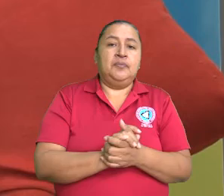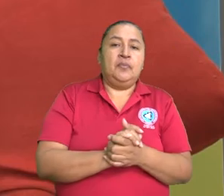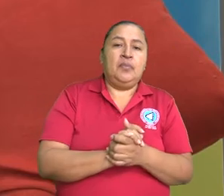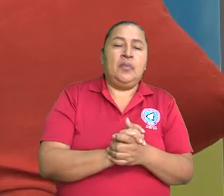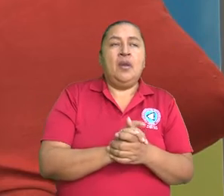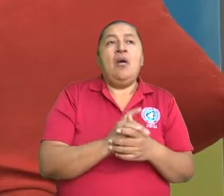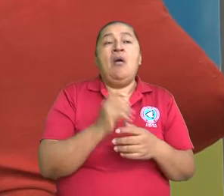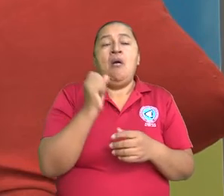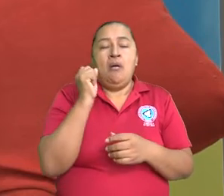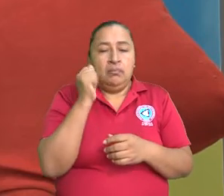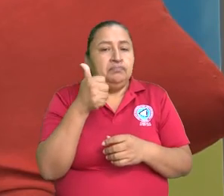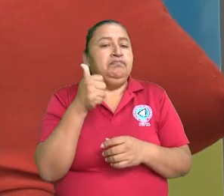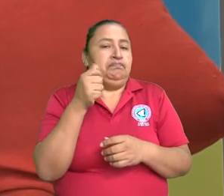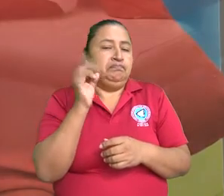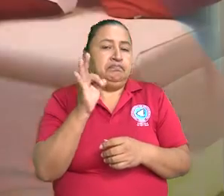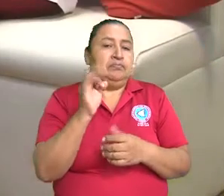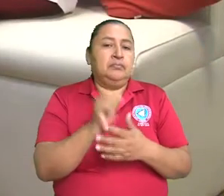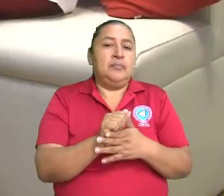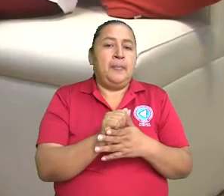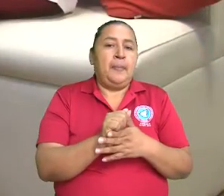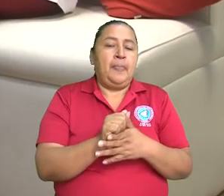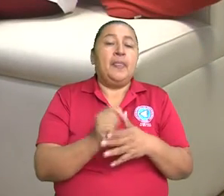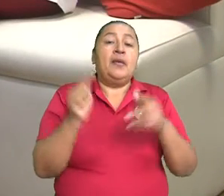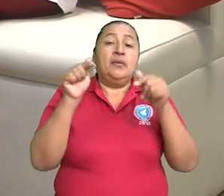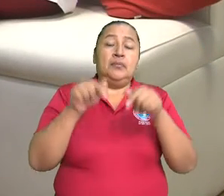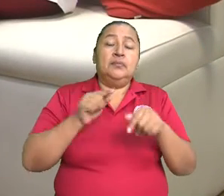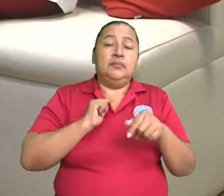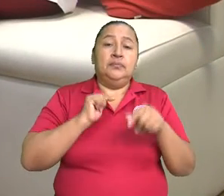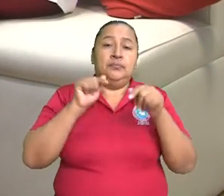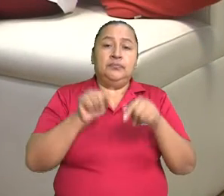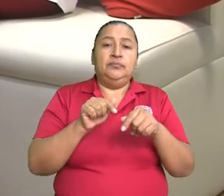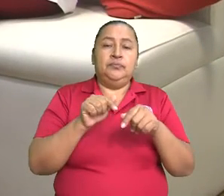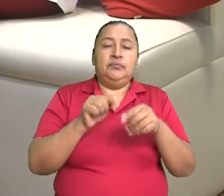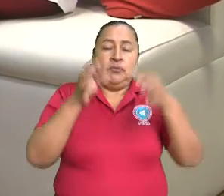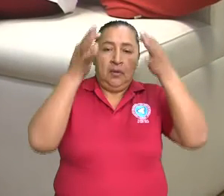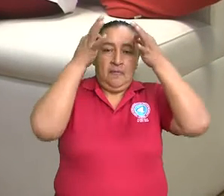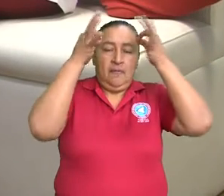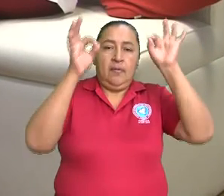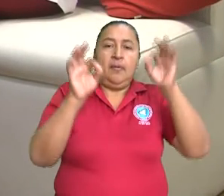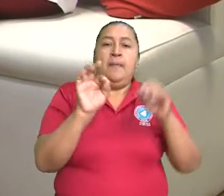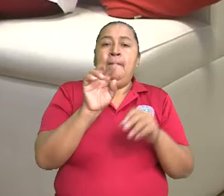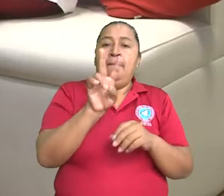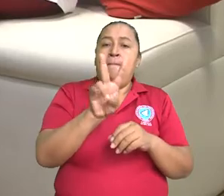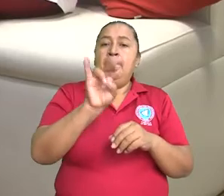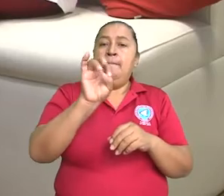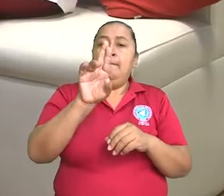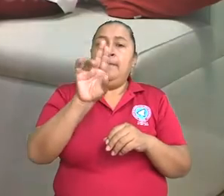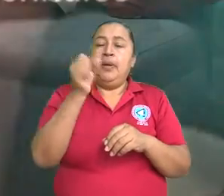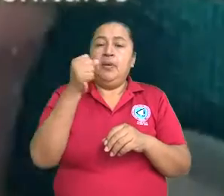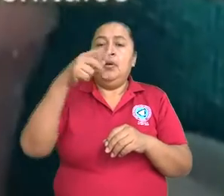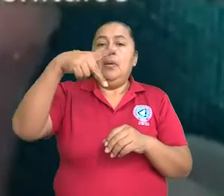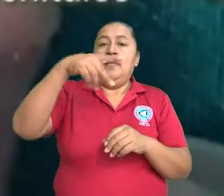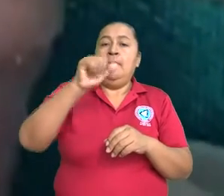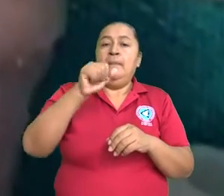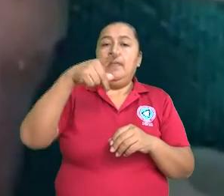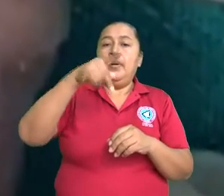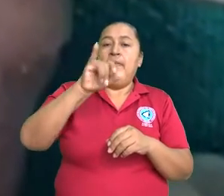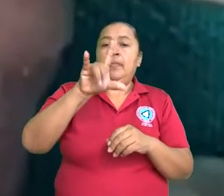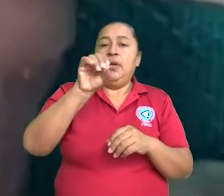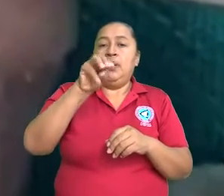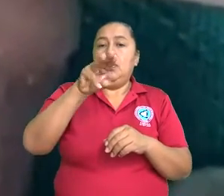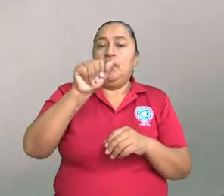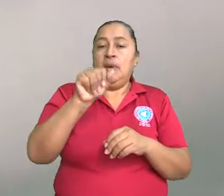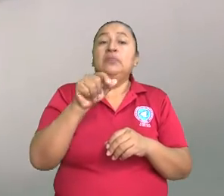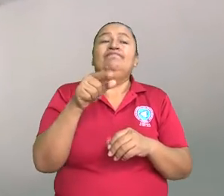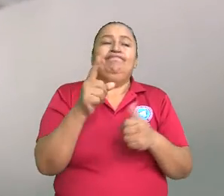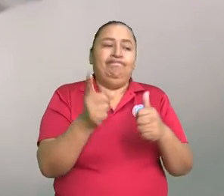obviamente, aquí se hace presente un famoso virus del papiloma humano. Es el principal causante de